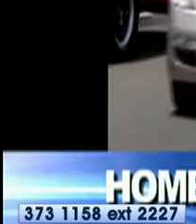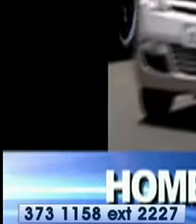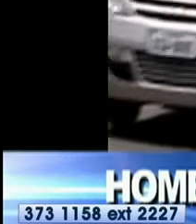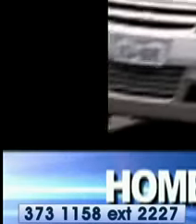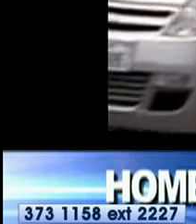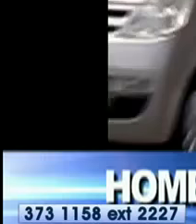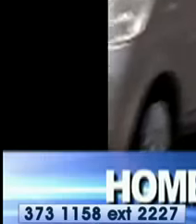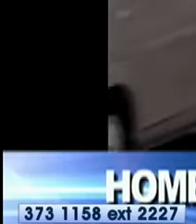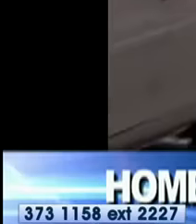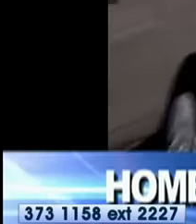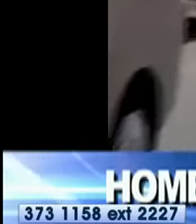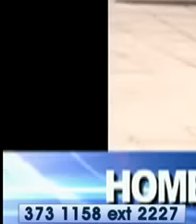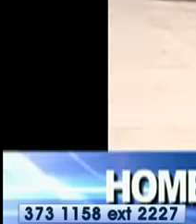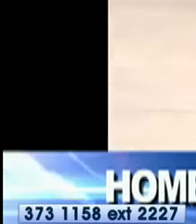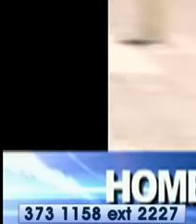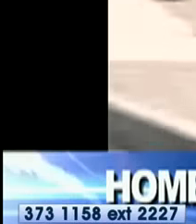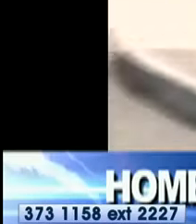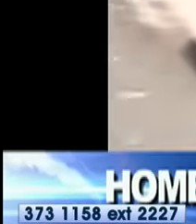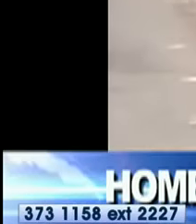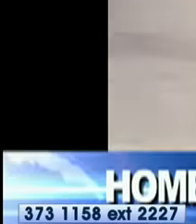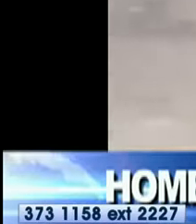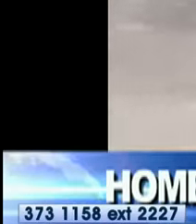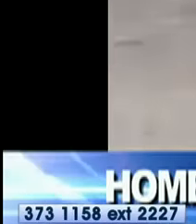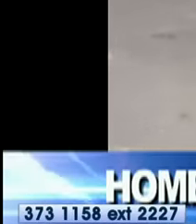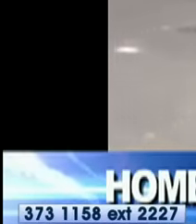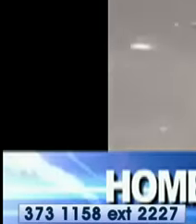contamos por qué lo hizo.